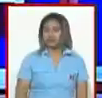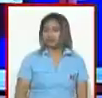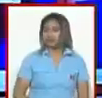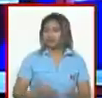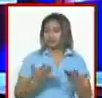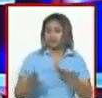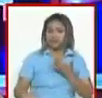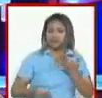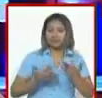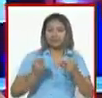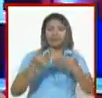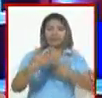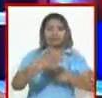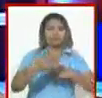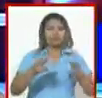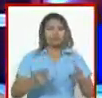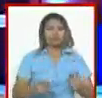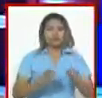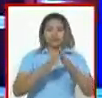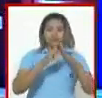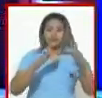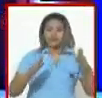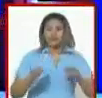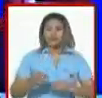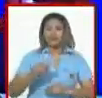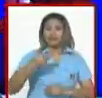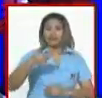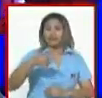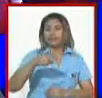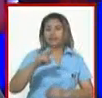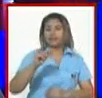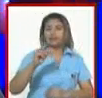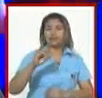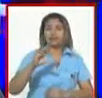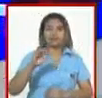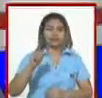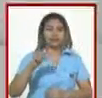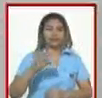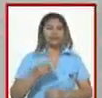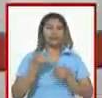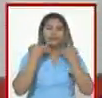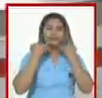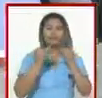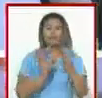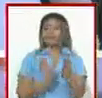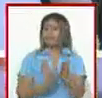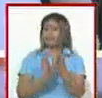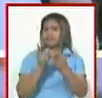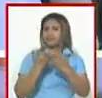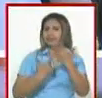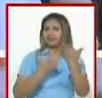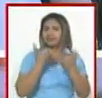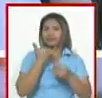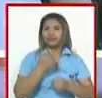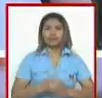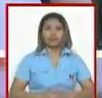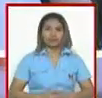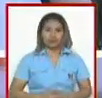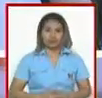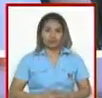se ha registrado un incendio en una habitación de una casa en el barrio guaracachi cristian guzmán tiene el informe en vivo y en directo por favor cristian